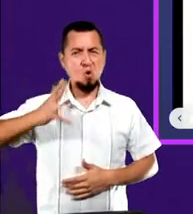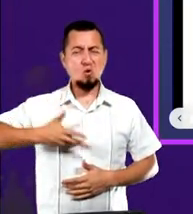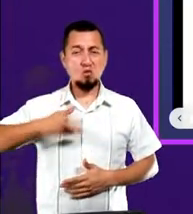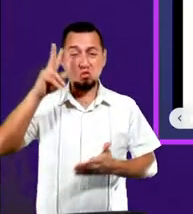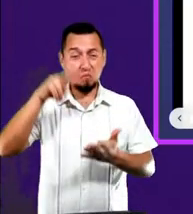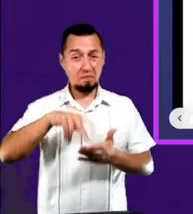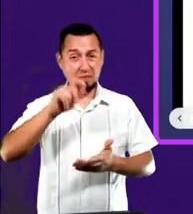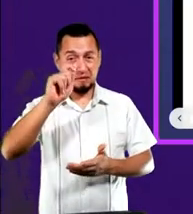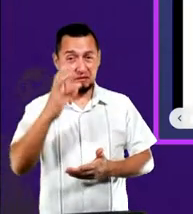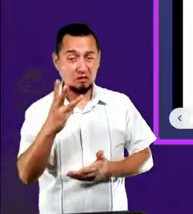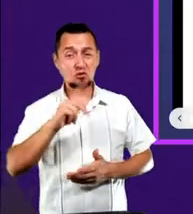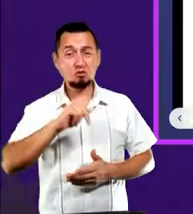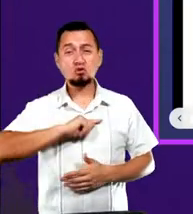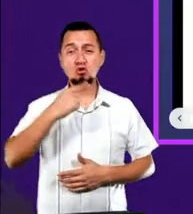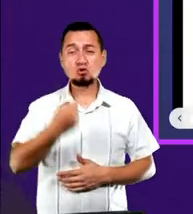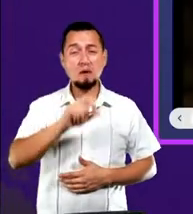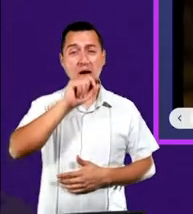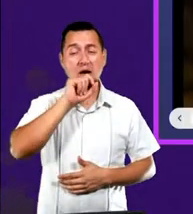Espéralo.